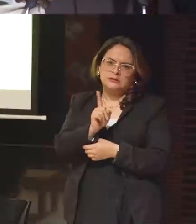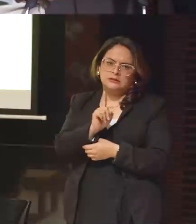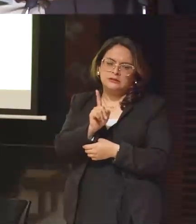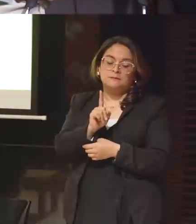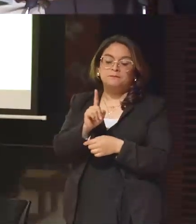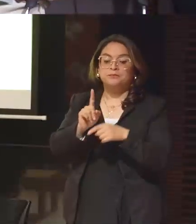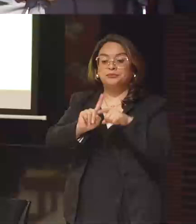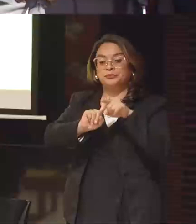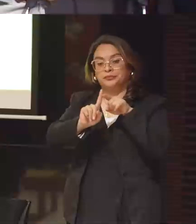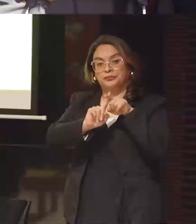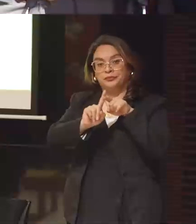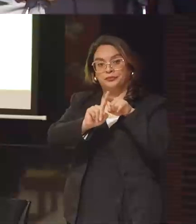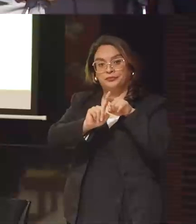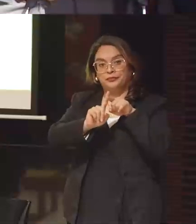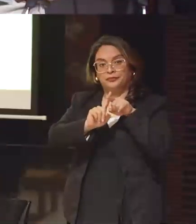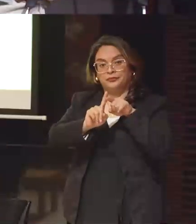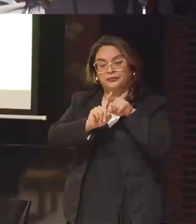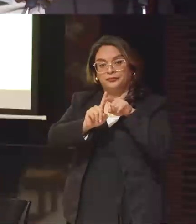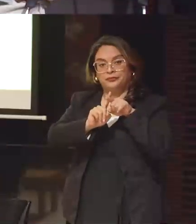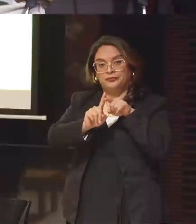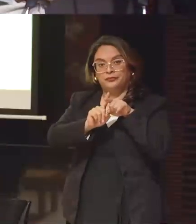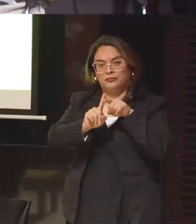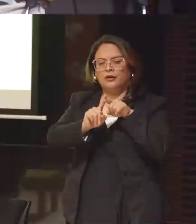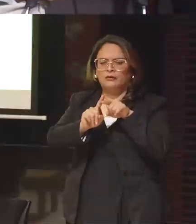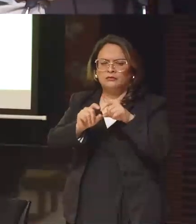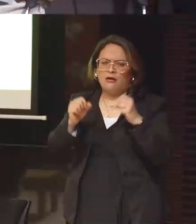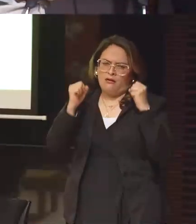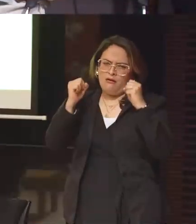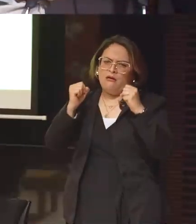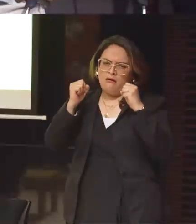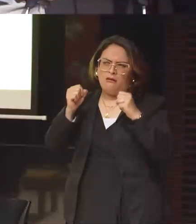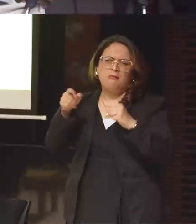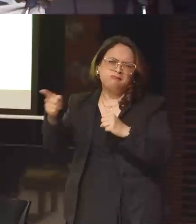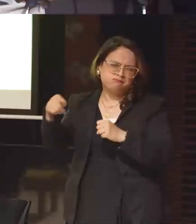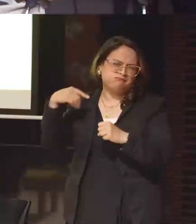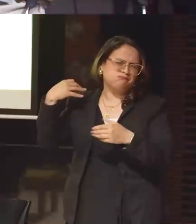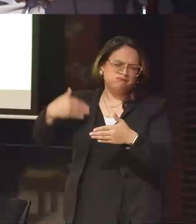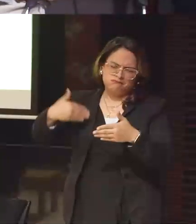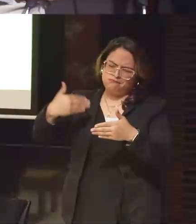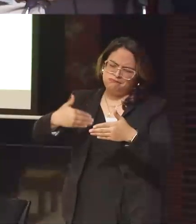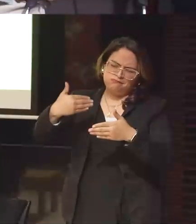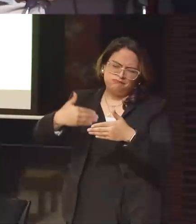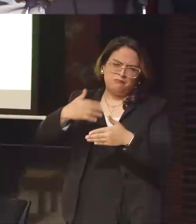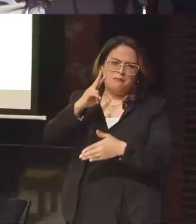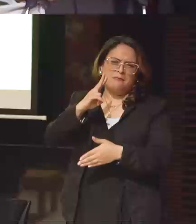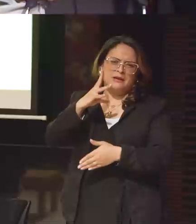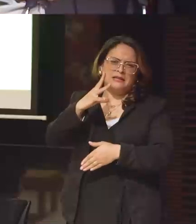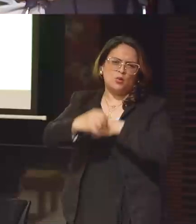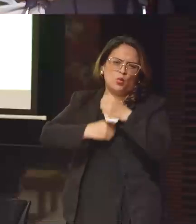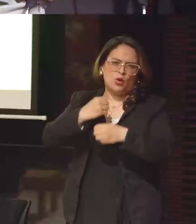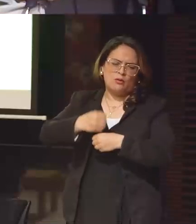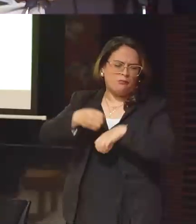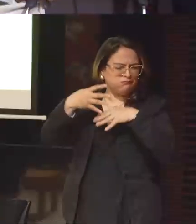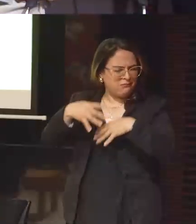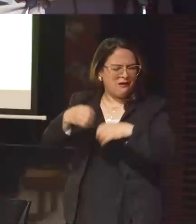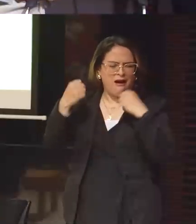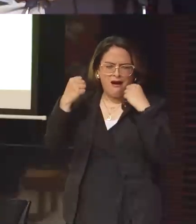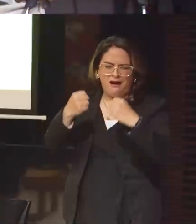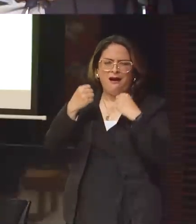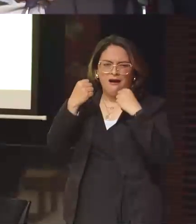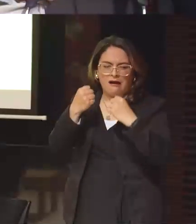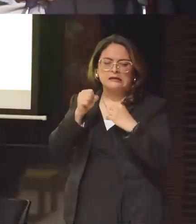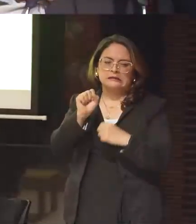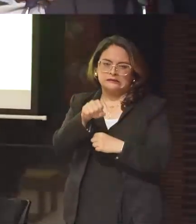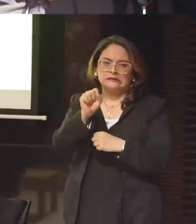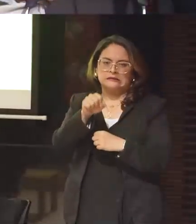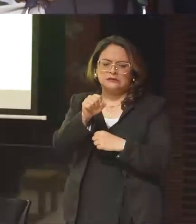Transmilenio no había, o sea, furia popular ha habido en estos 25 años, pero solo contra